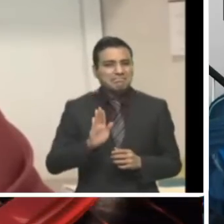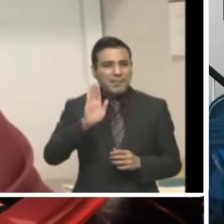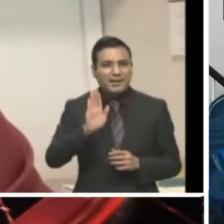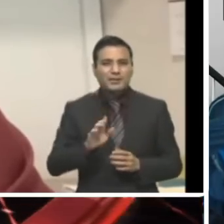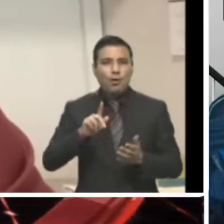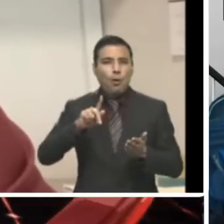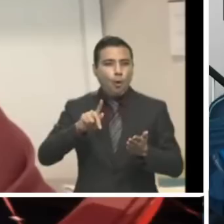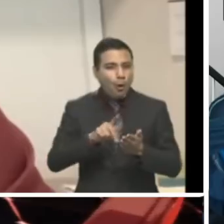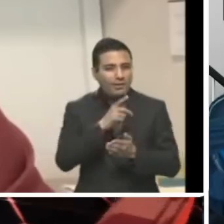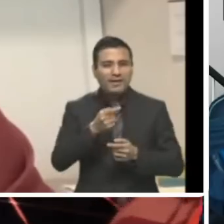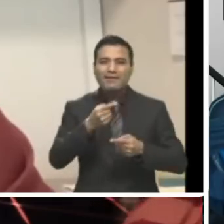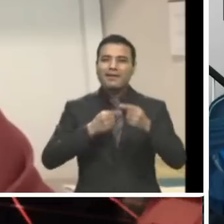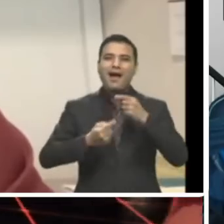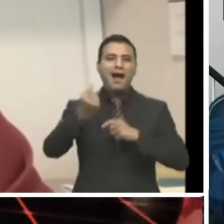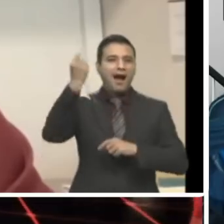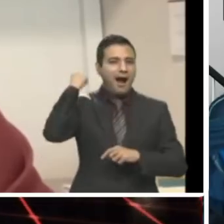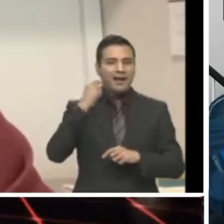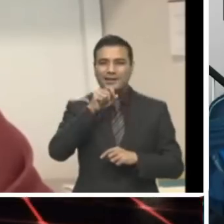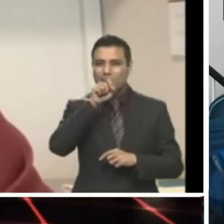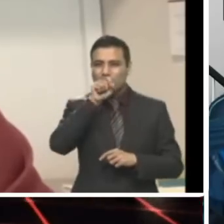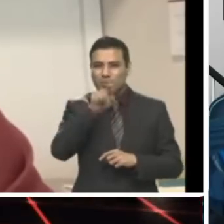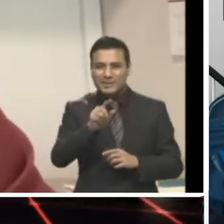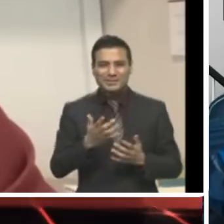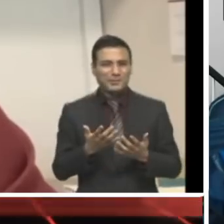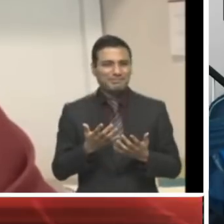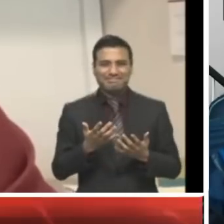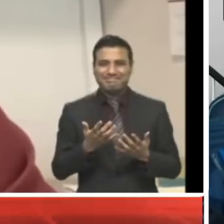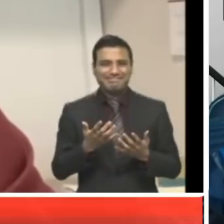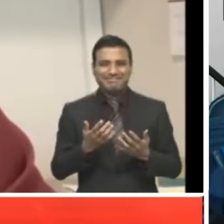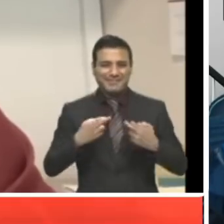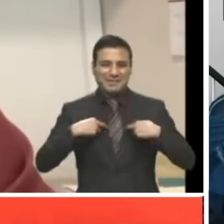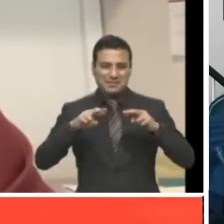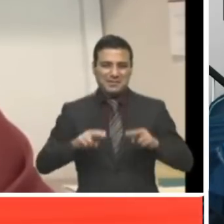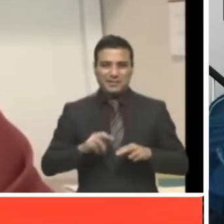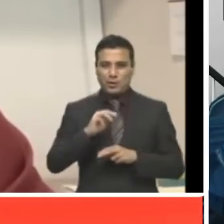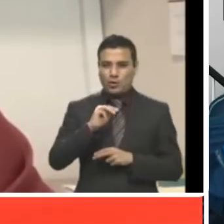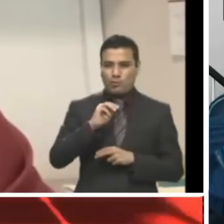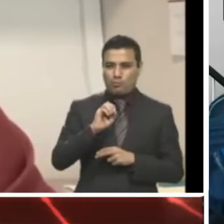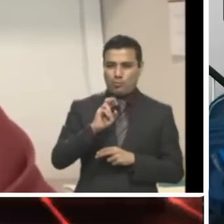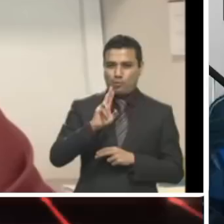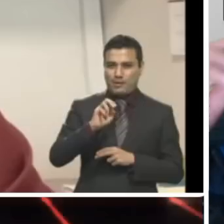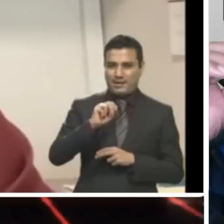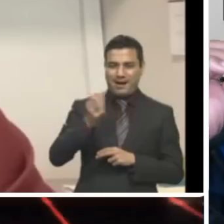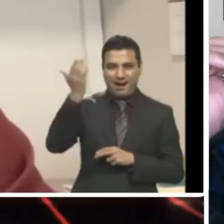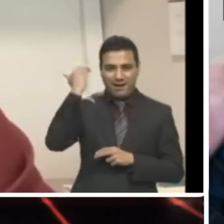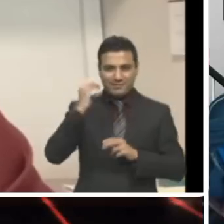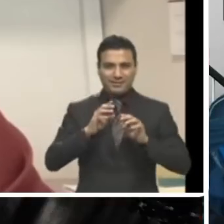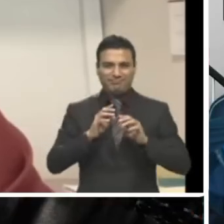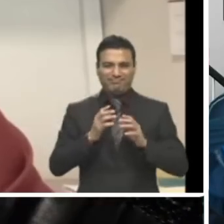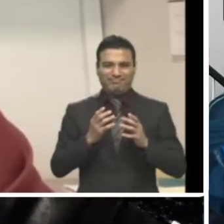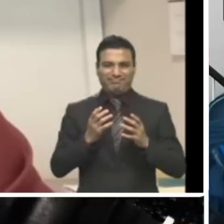pasamos aquí y como enfrentamos desde la representación de morena en este consejo general la serie